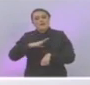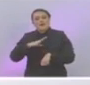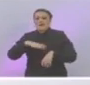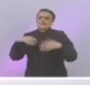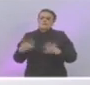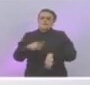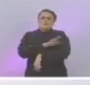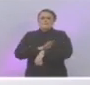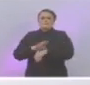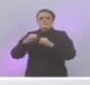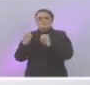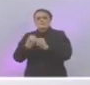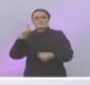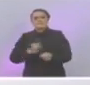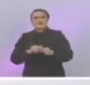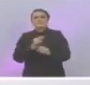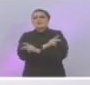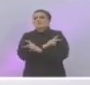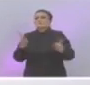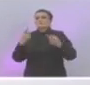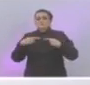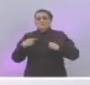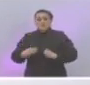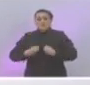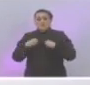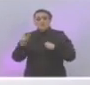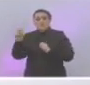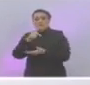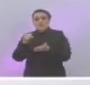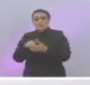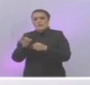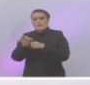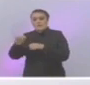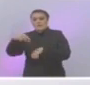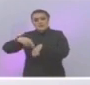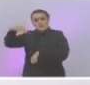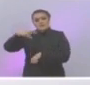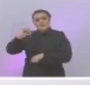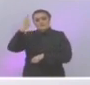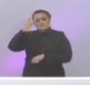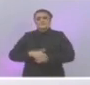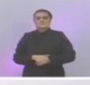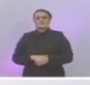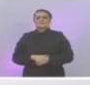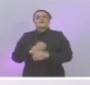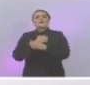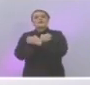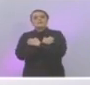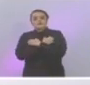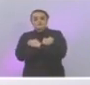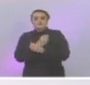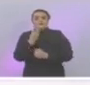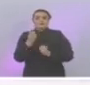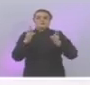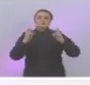gran beneficio social para todos los habitantes de esta zona del altiplano potosino. La educación es una de las